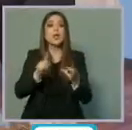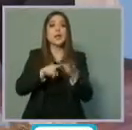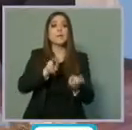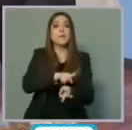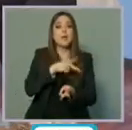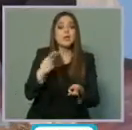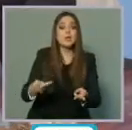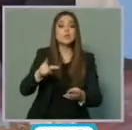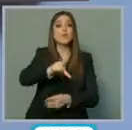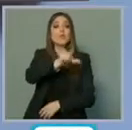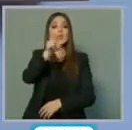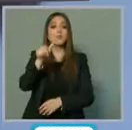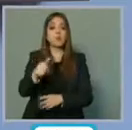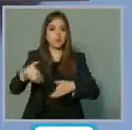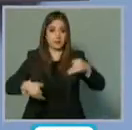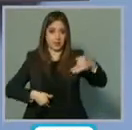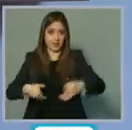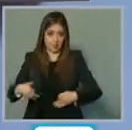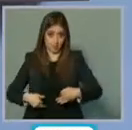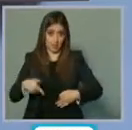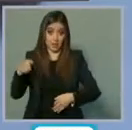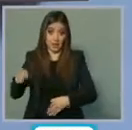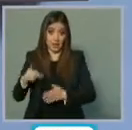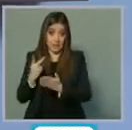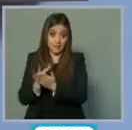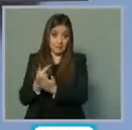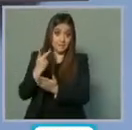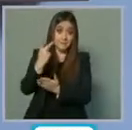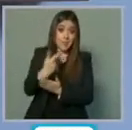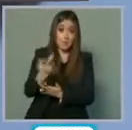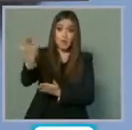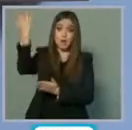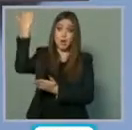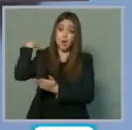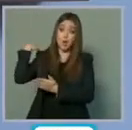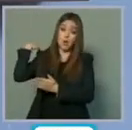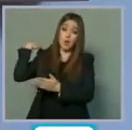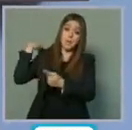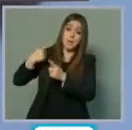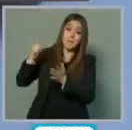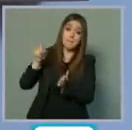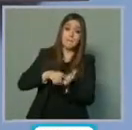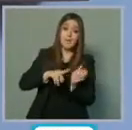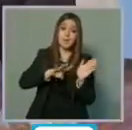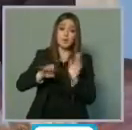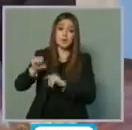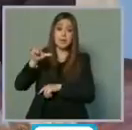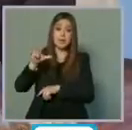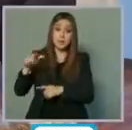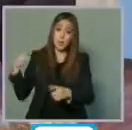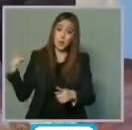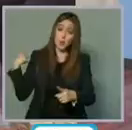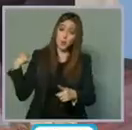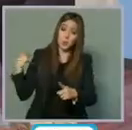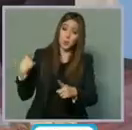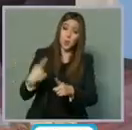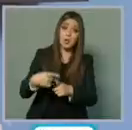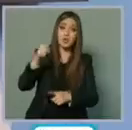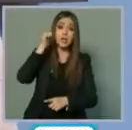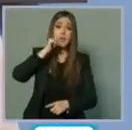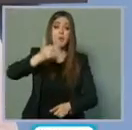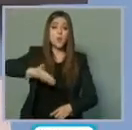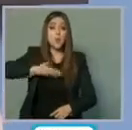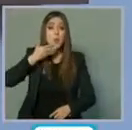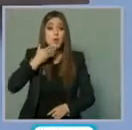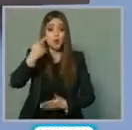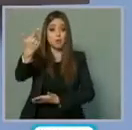teatro. Bueno, que es este premio se da desde el 1917, así que bueno, tiene ya una larga tradición y de verdad son muy buenos